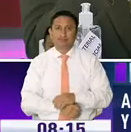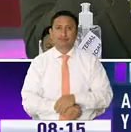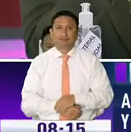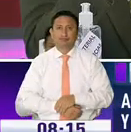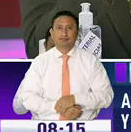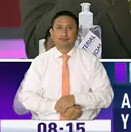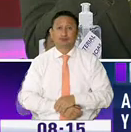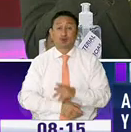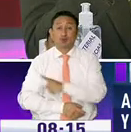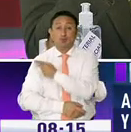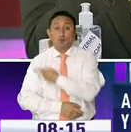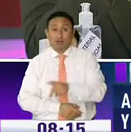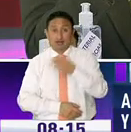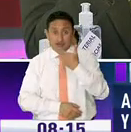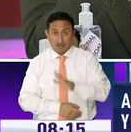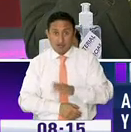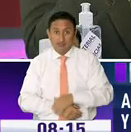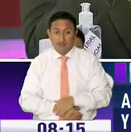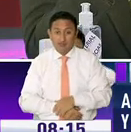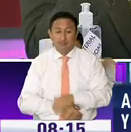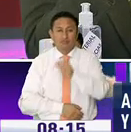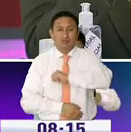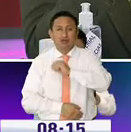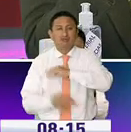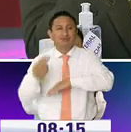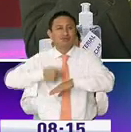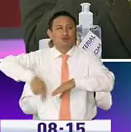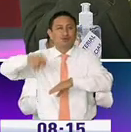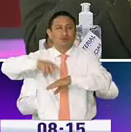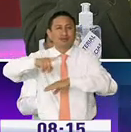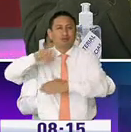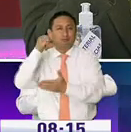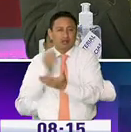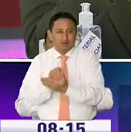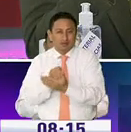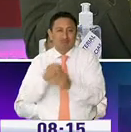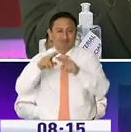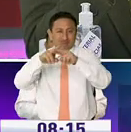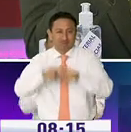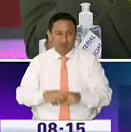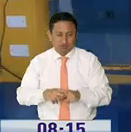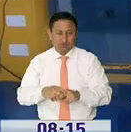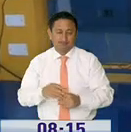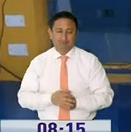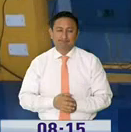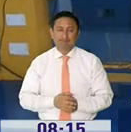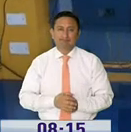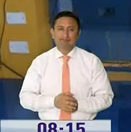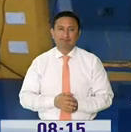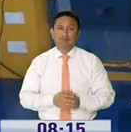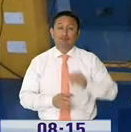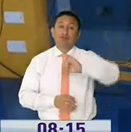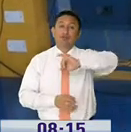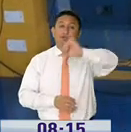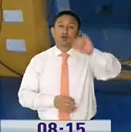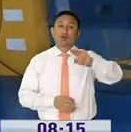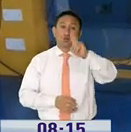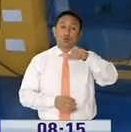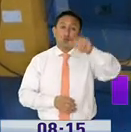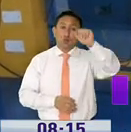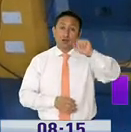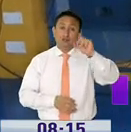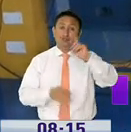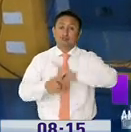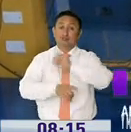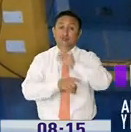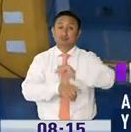plan de contingencia para poder normalizar el tema de la matriculación y la revisión técnica vehicular. Juan Manuel Aguirre, director de la AMT,